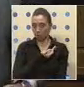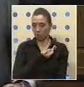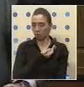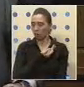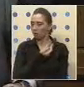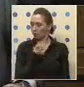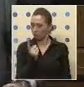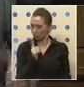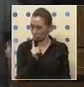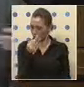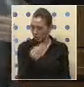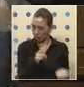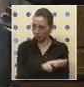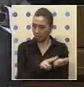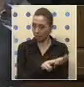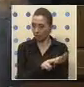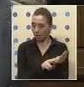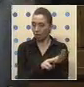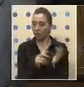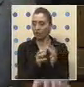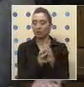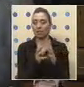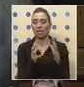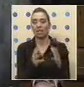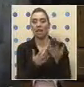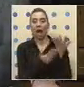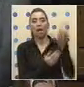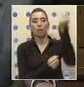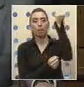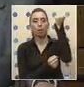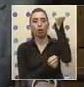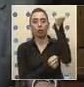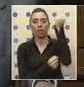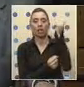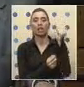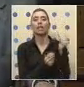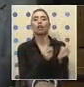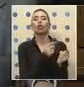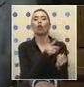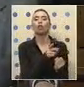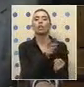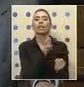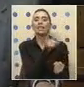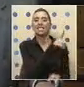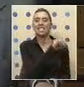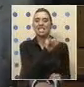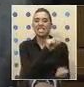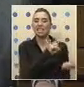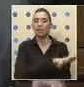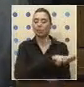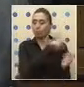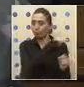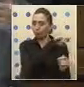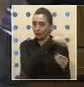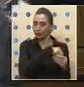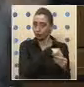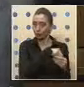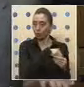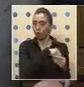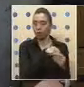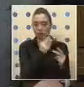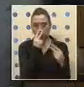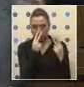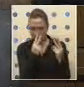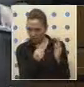verdad que este suprapoder que quieren hacer con impuestos internos no tiene visos de inconstitucionalidad